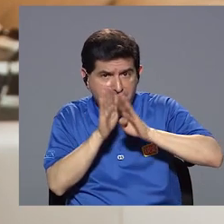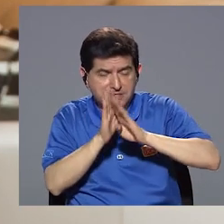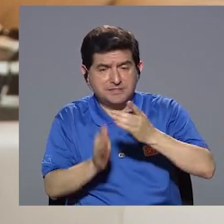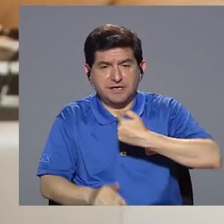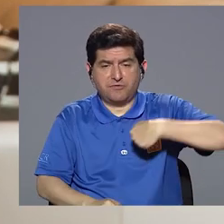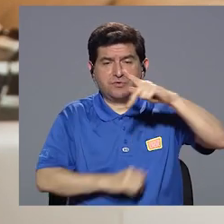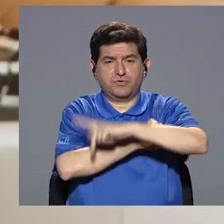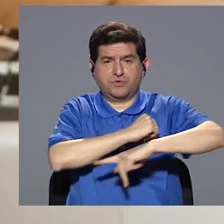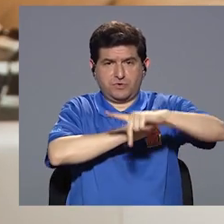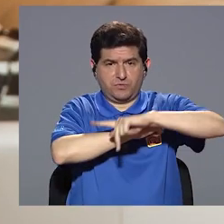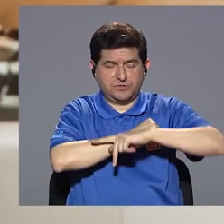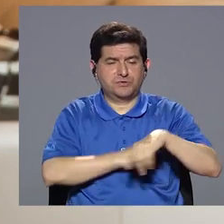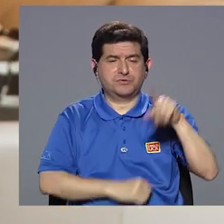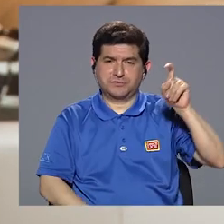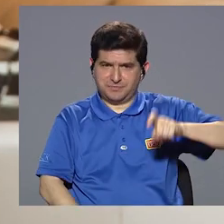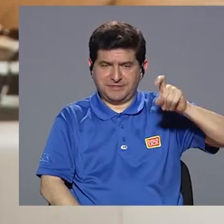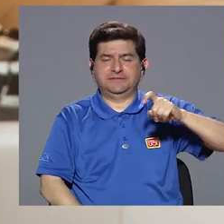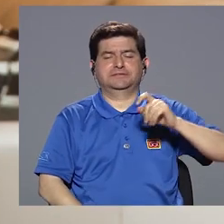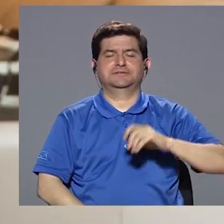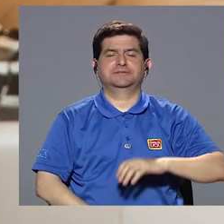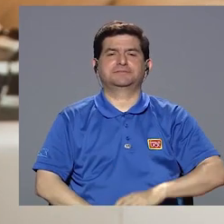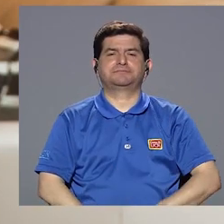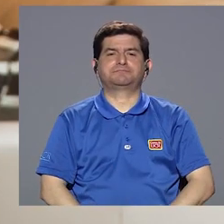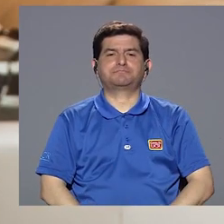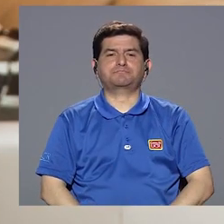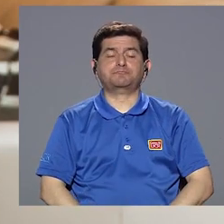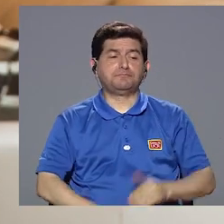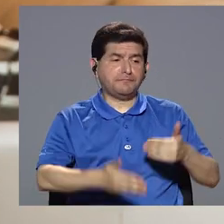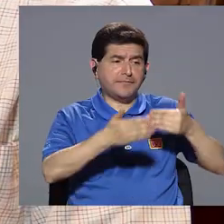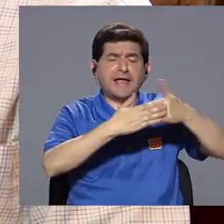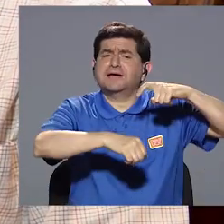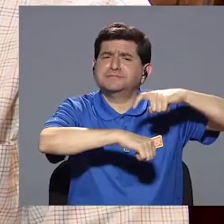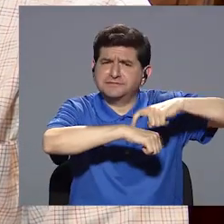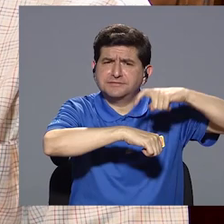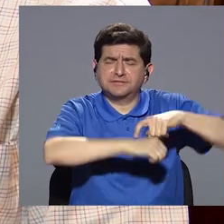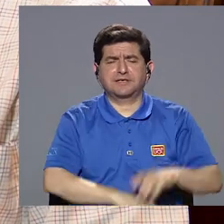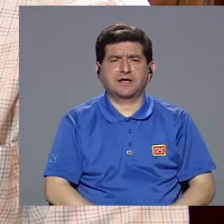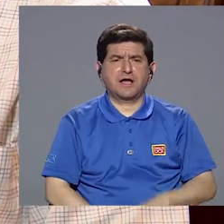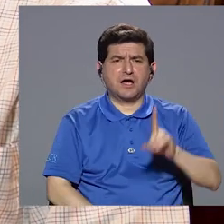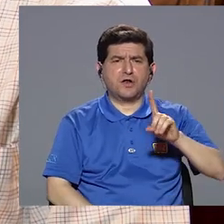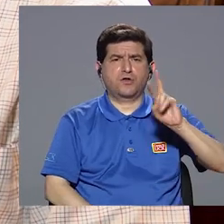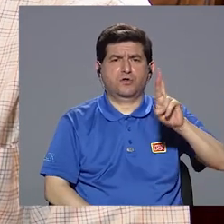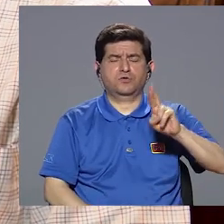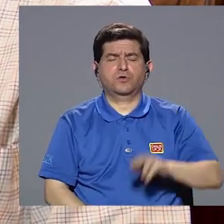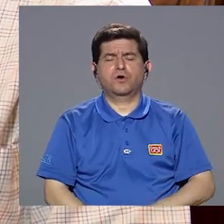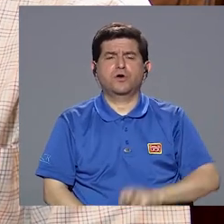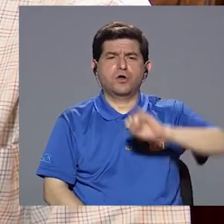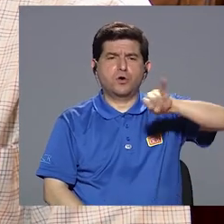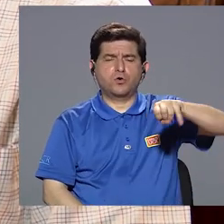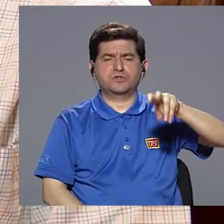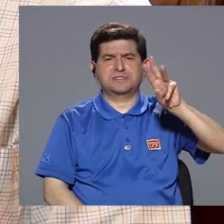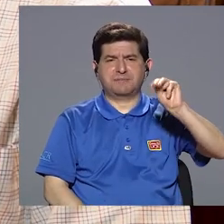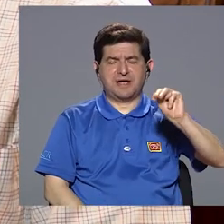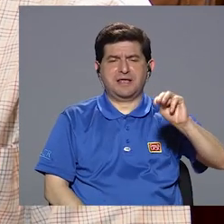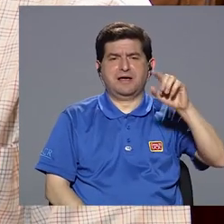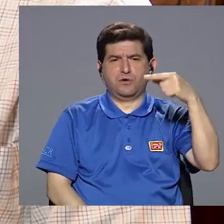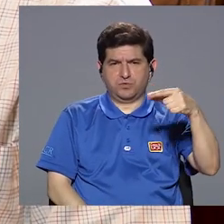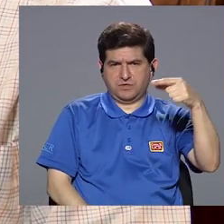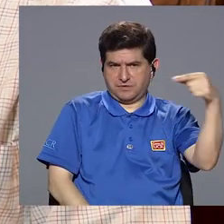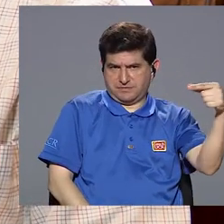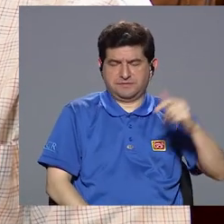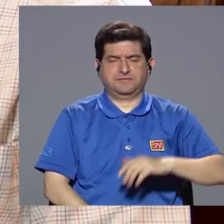en el desarrollo de nuestros países recientemente el doctor josé maría